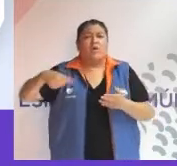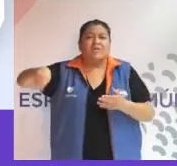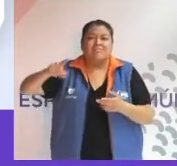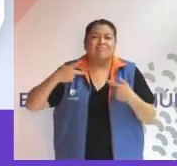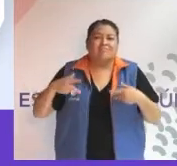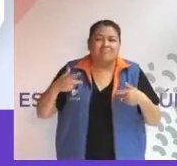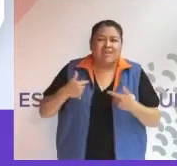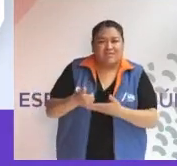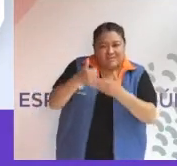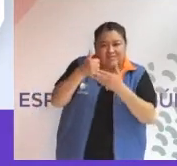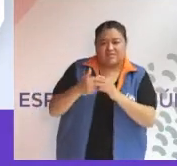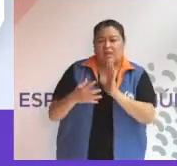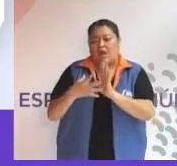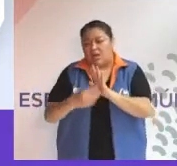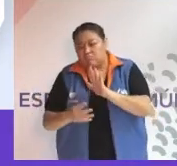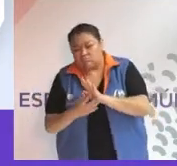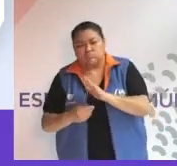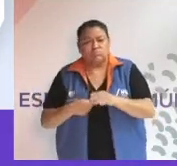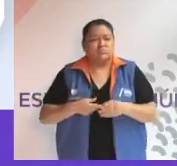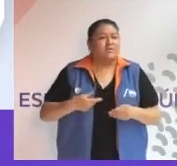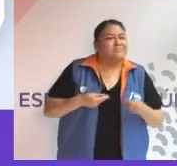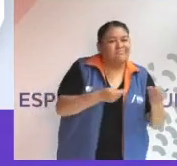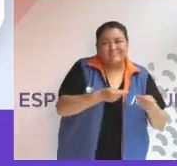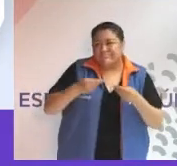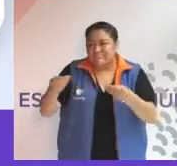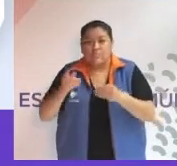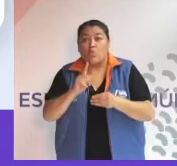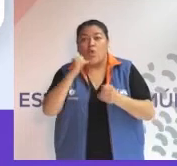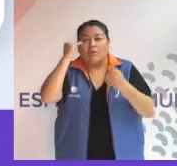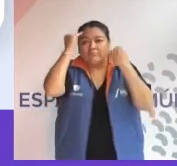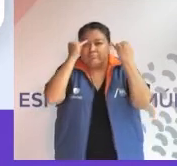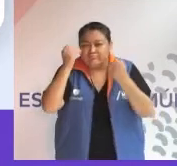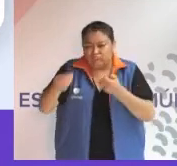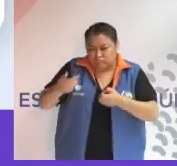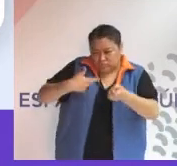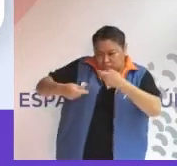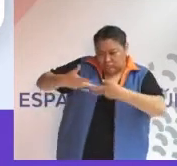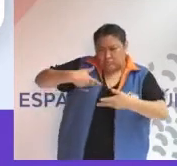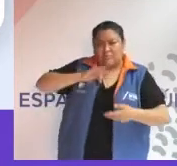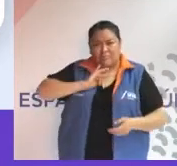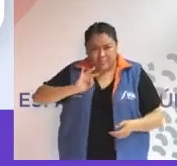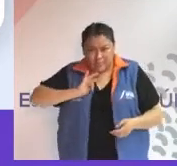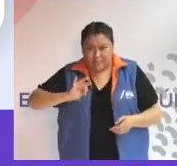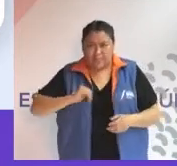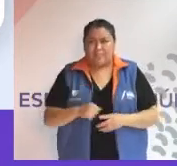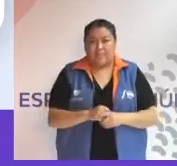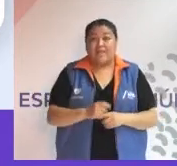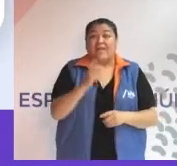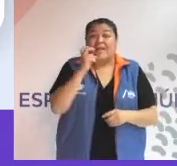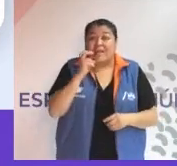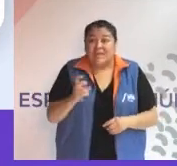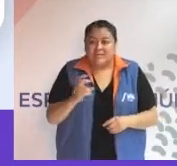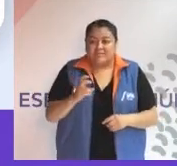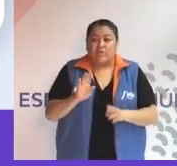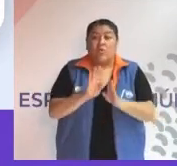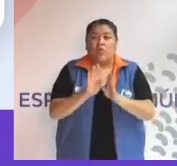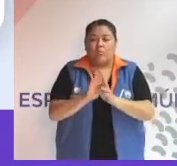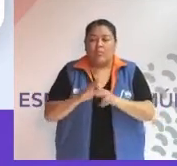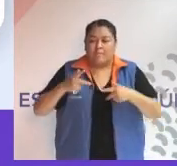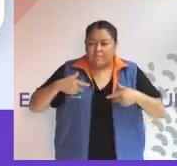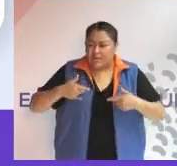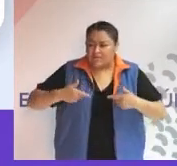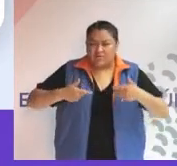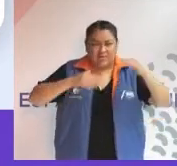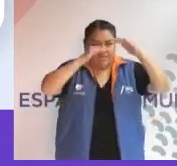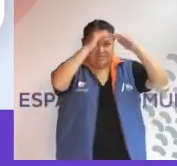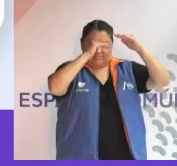sino participar creativamente y eso se va haciendo de abajo hacia arriba,